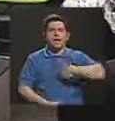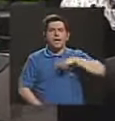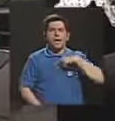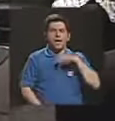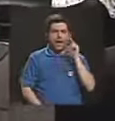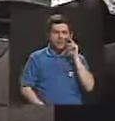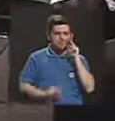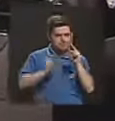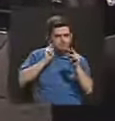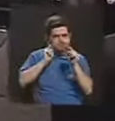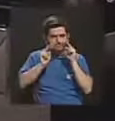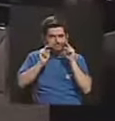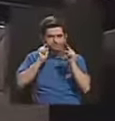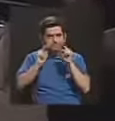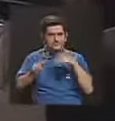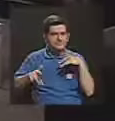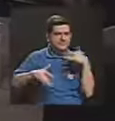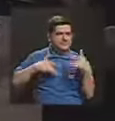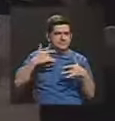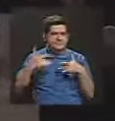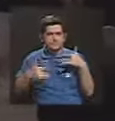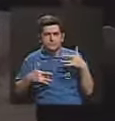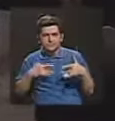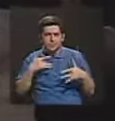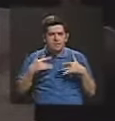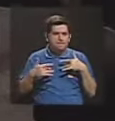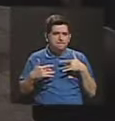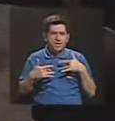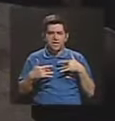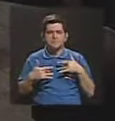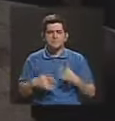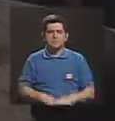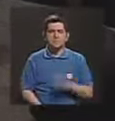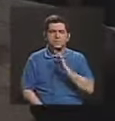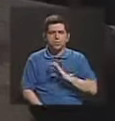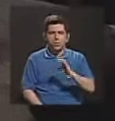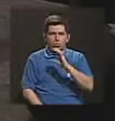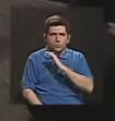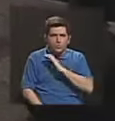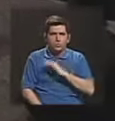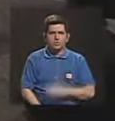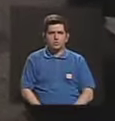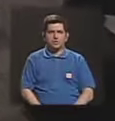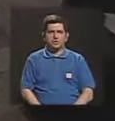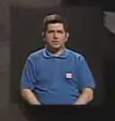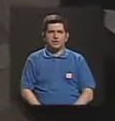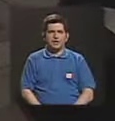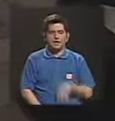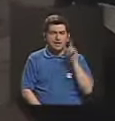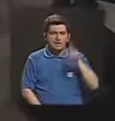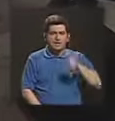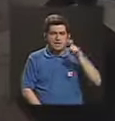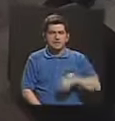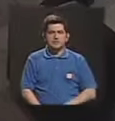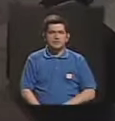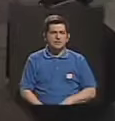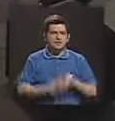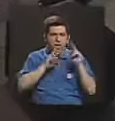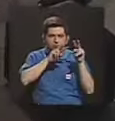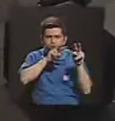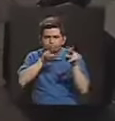ir observándolo, sus síntomas, su comportamiento, vamos a monitorear